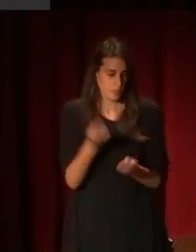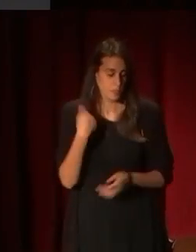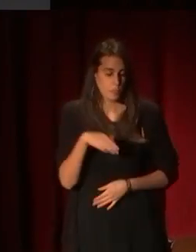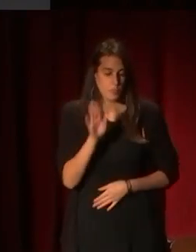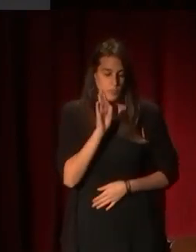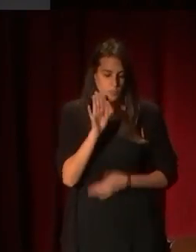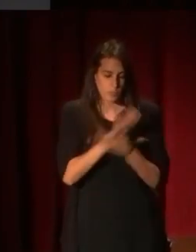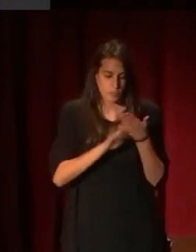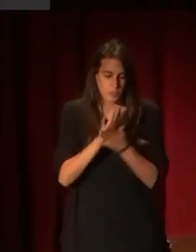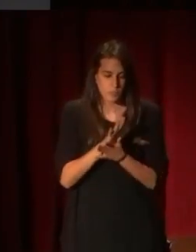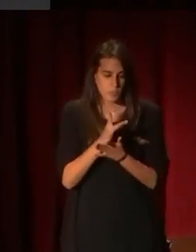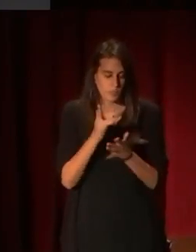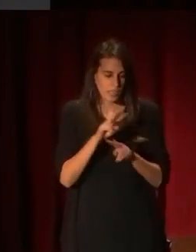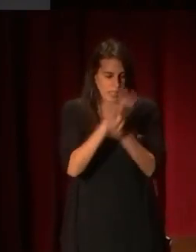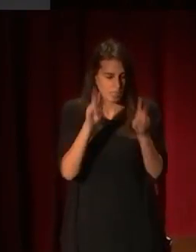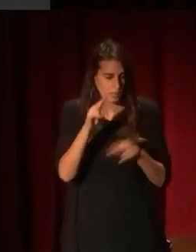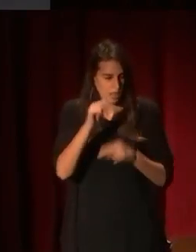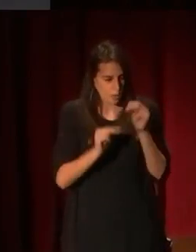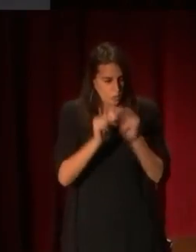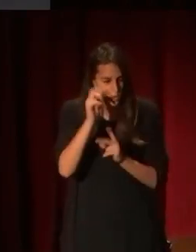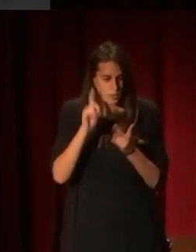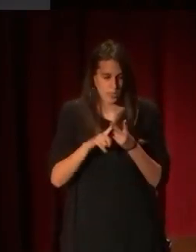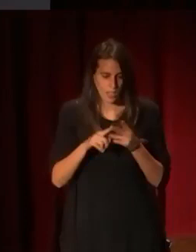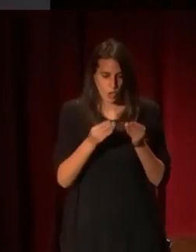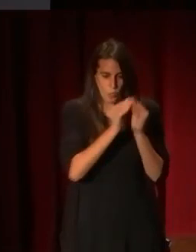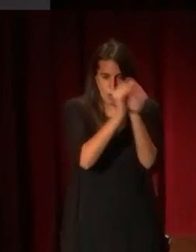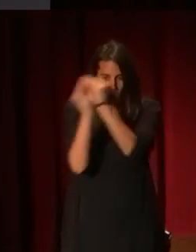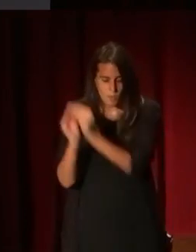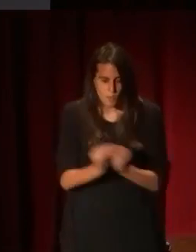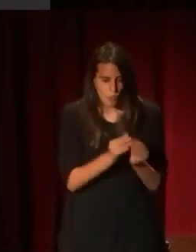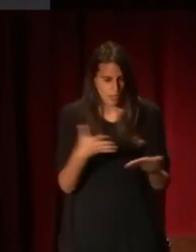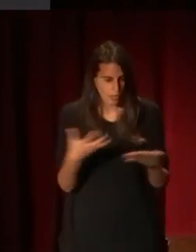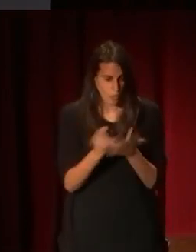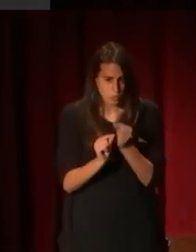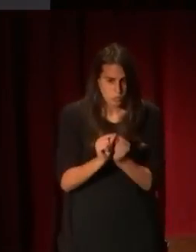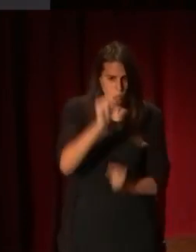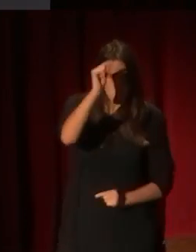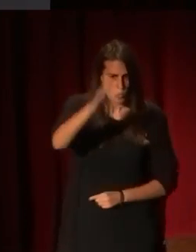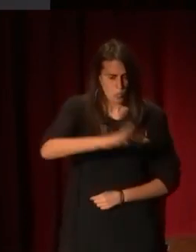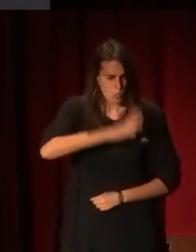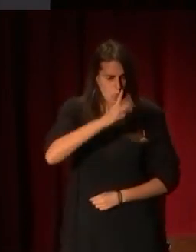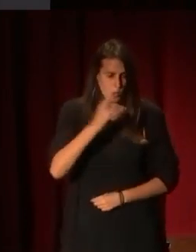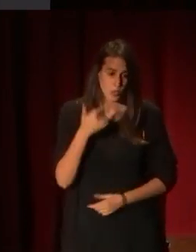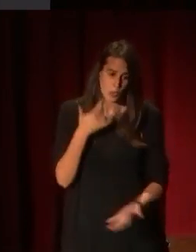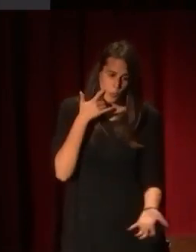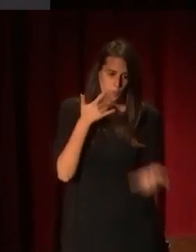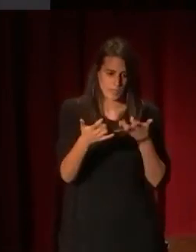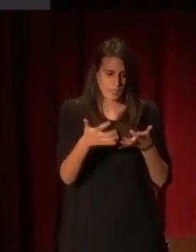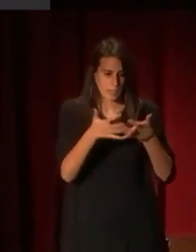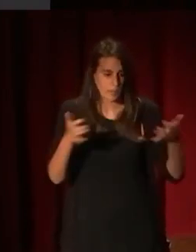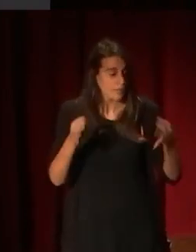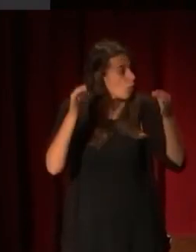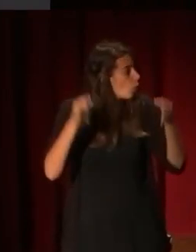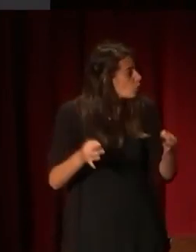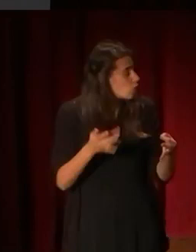la regularidad constructiva la armonía compositiva el asombro de su altura pero yo quiero destacar lees el párrafo que tiene